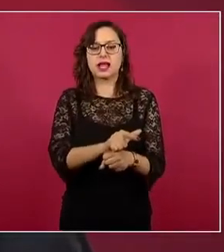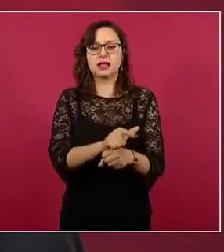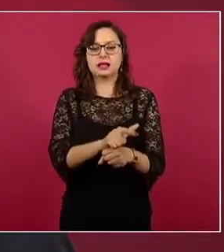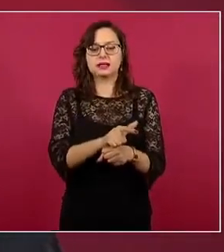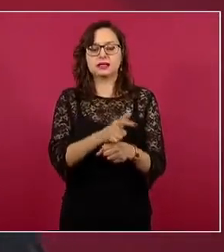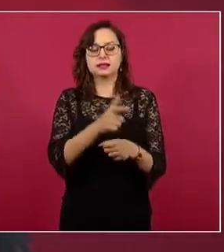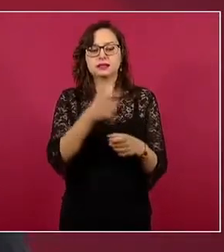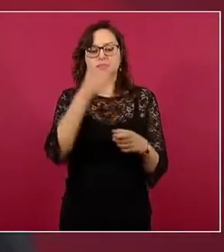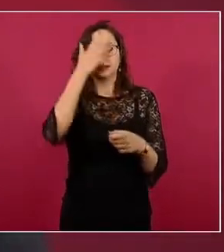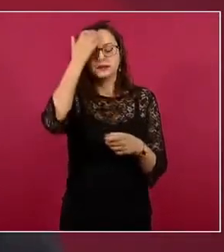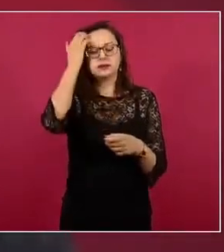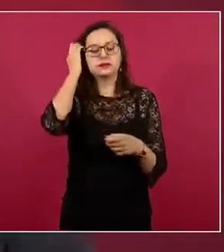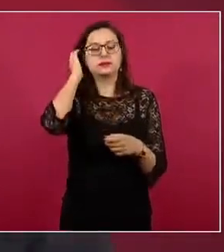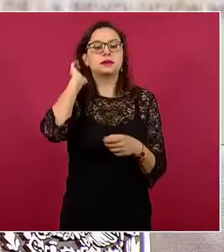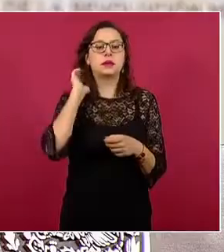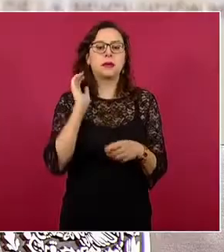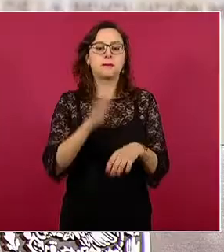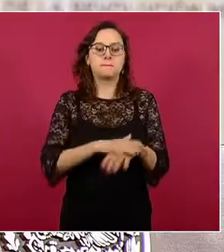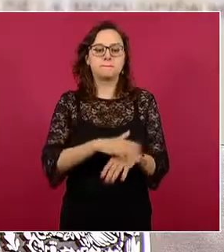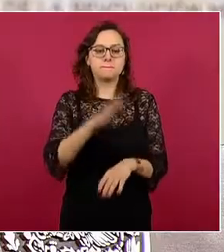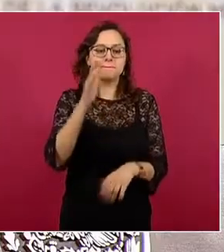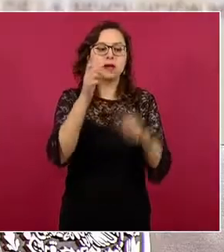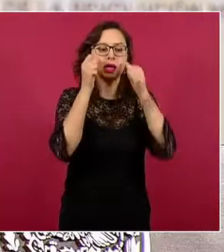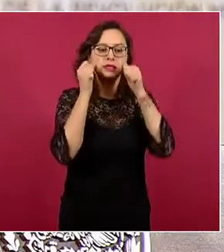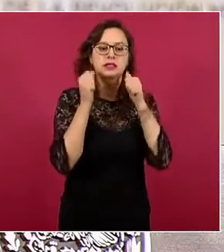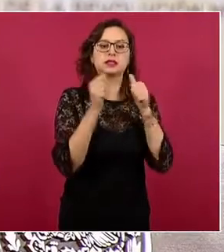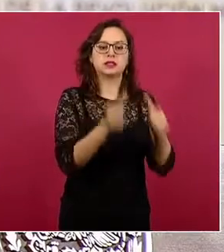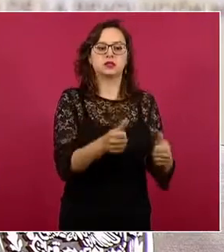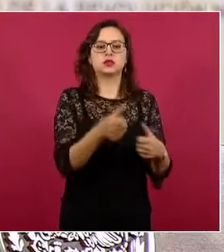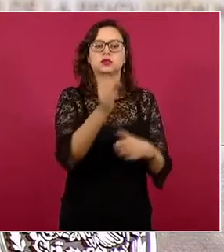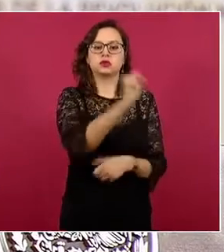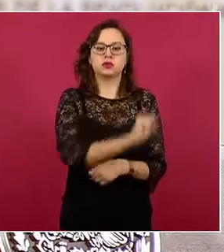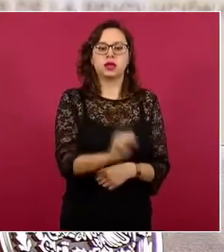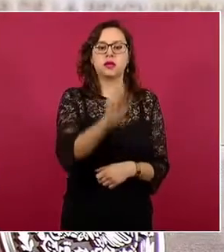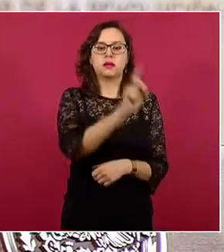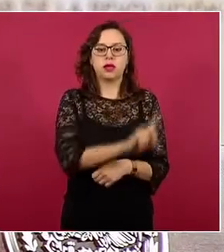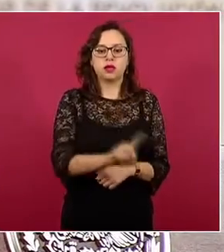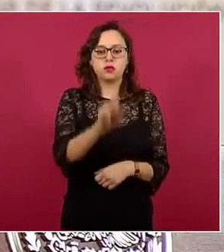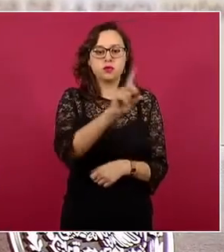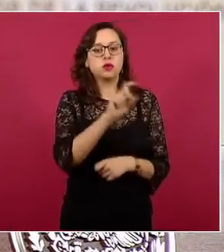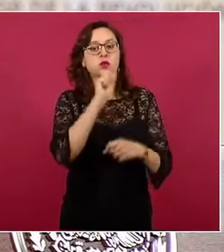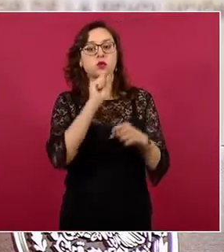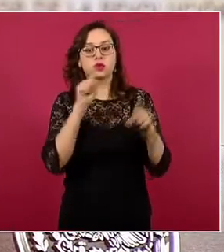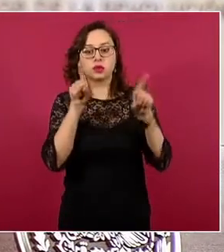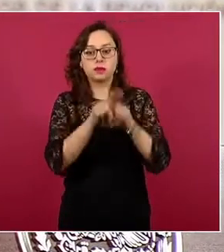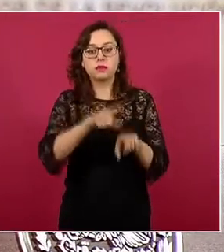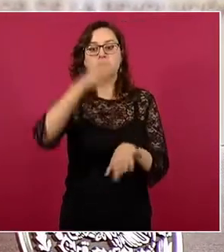que haya atención fines de semana, por la noche,